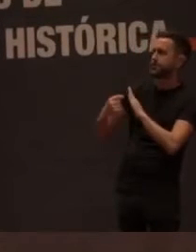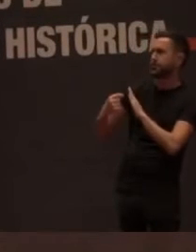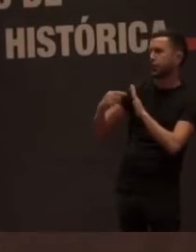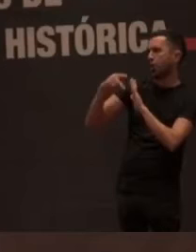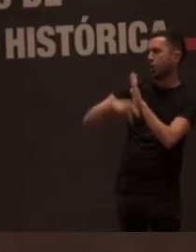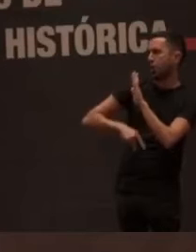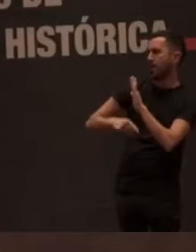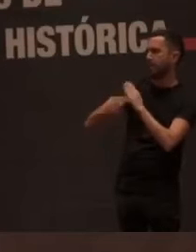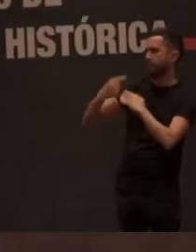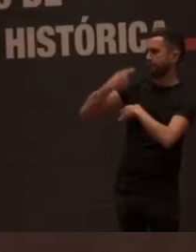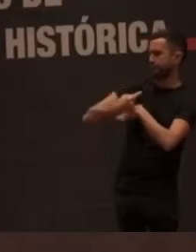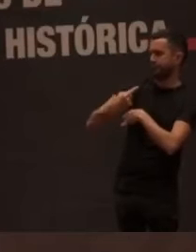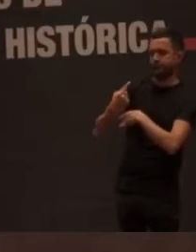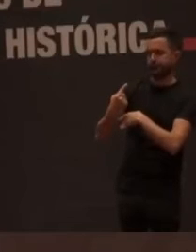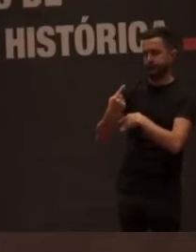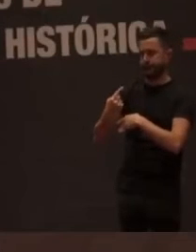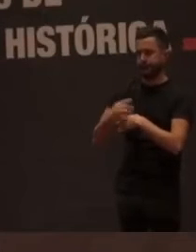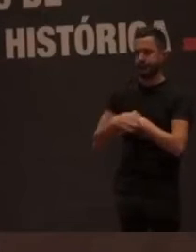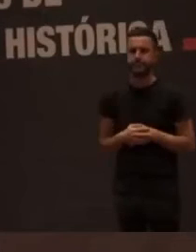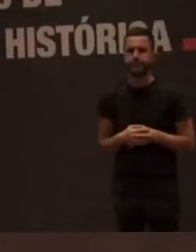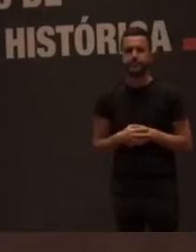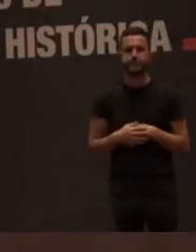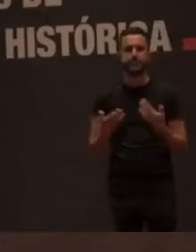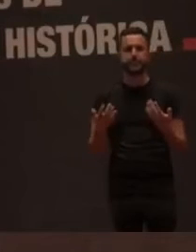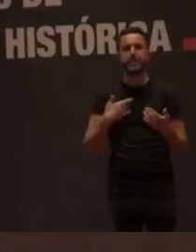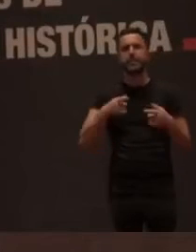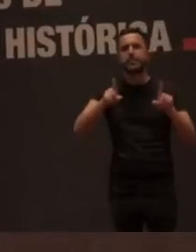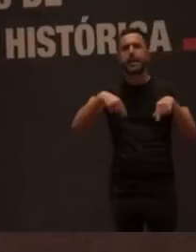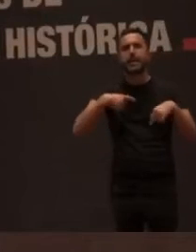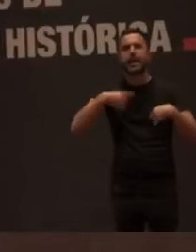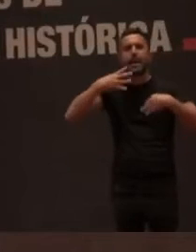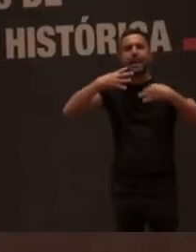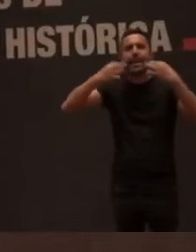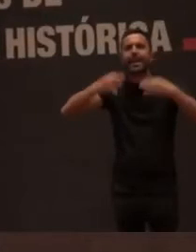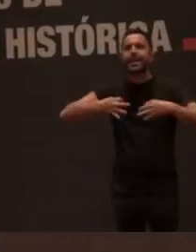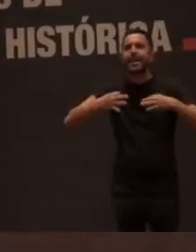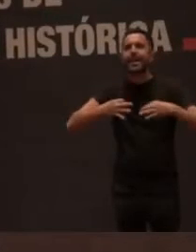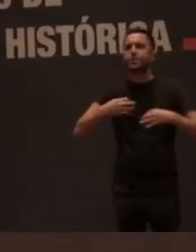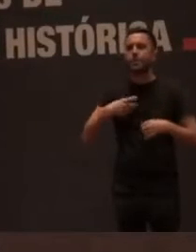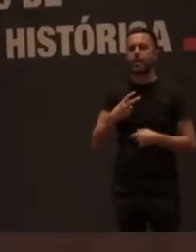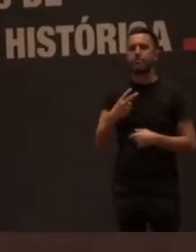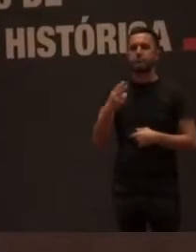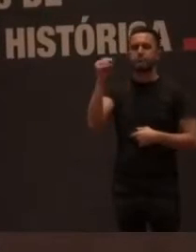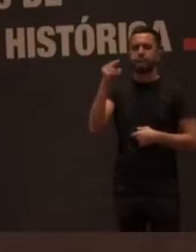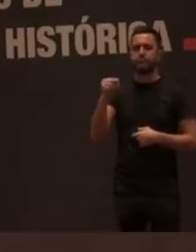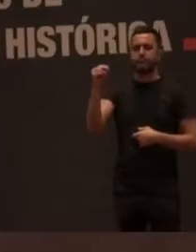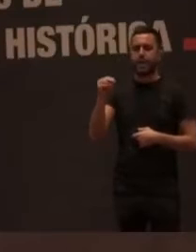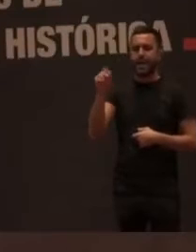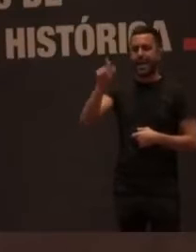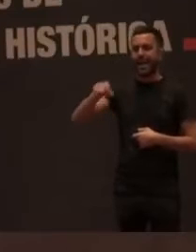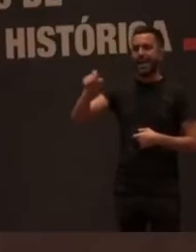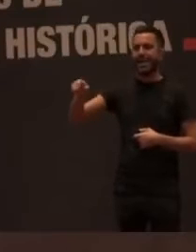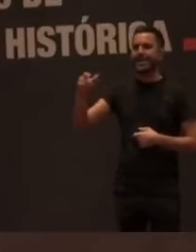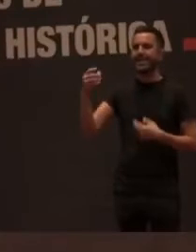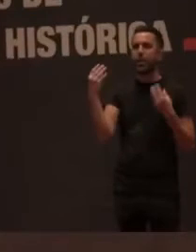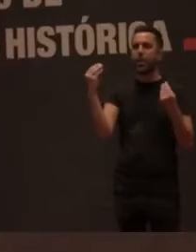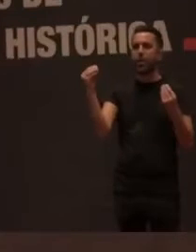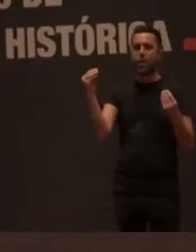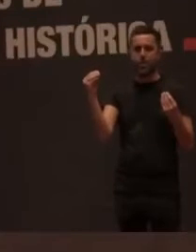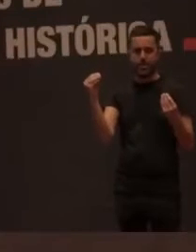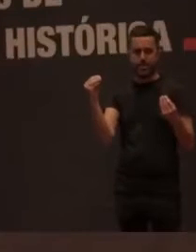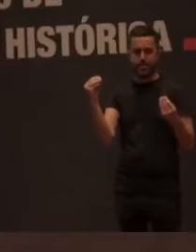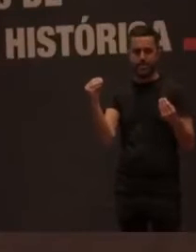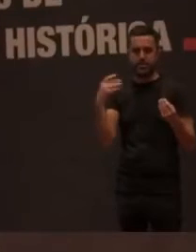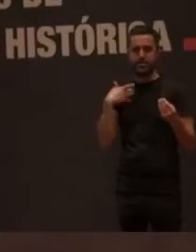Bueno, nada más. El riesgo también que tenemos del negacionismo entre la gente joven, que es muy